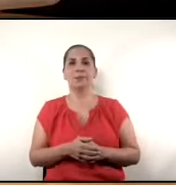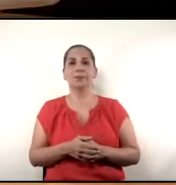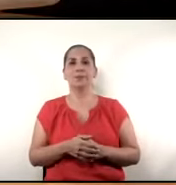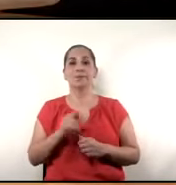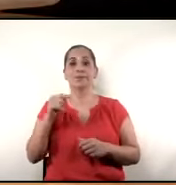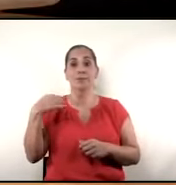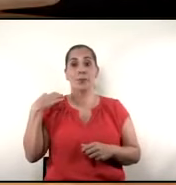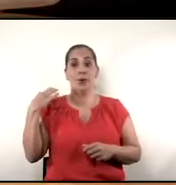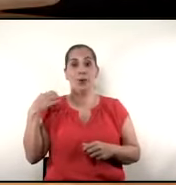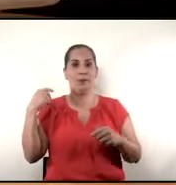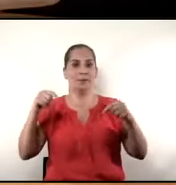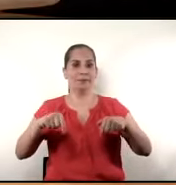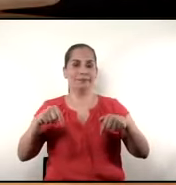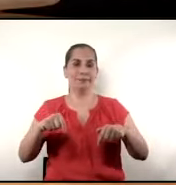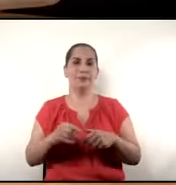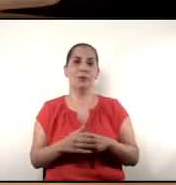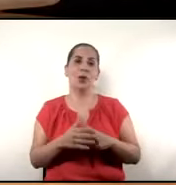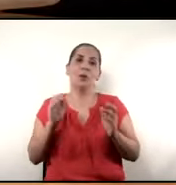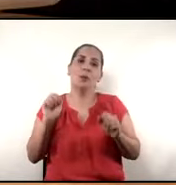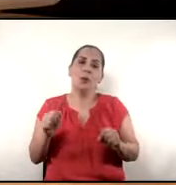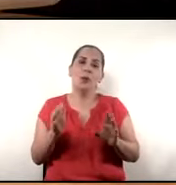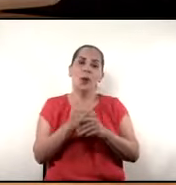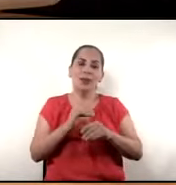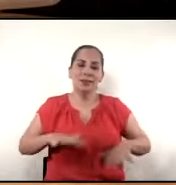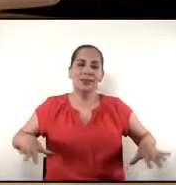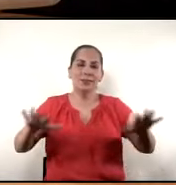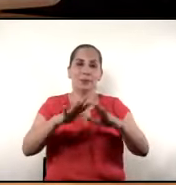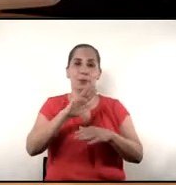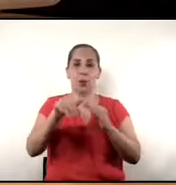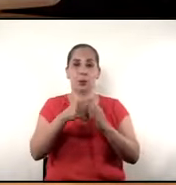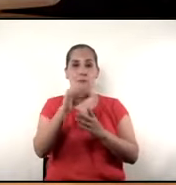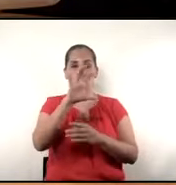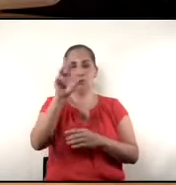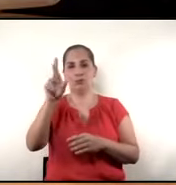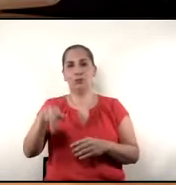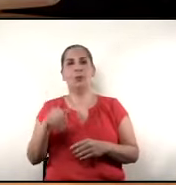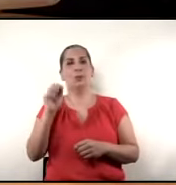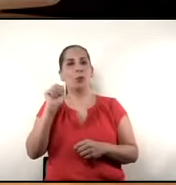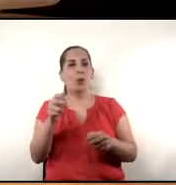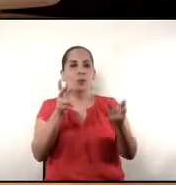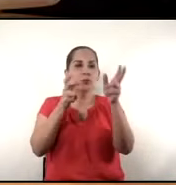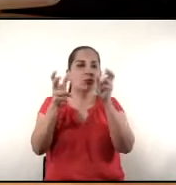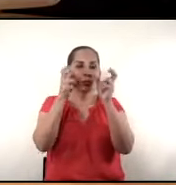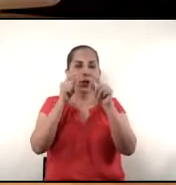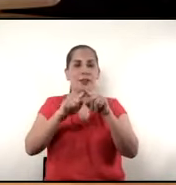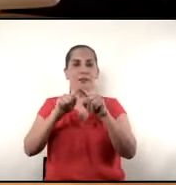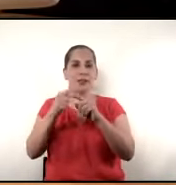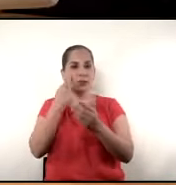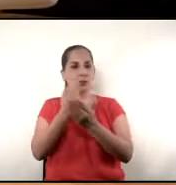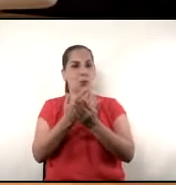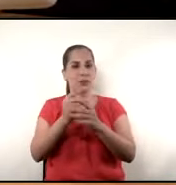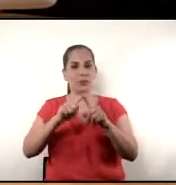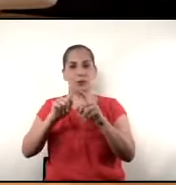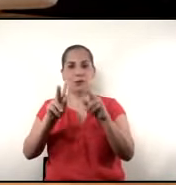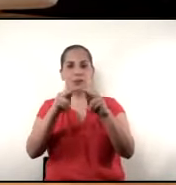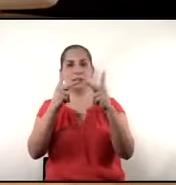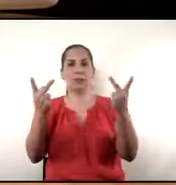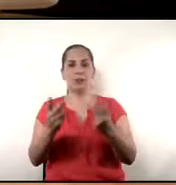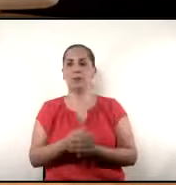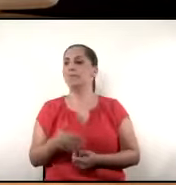por esta invitación y por haber creado este espacio para que los costarricenses puedan escuchar las propuestas de los diferentes partidos.